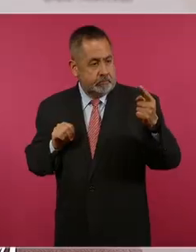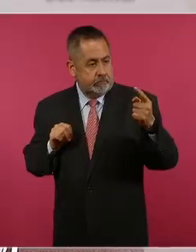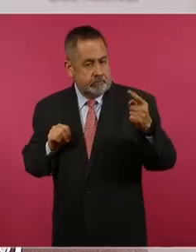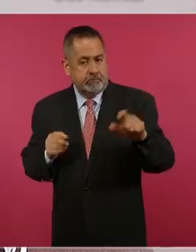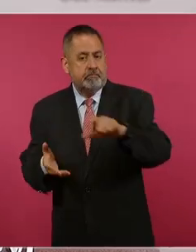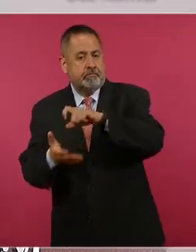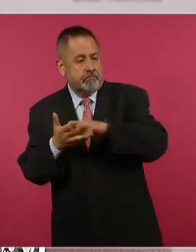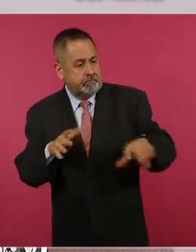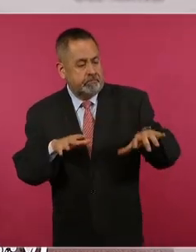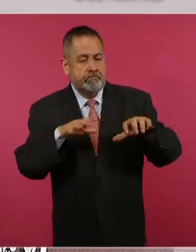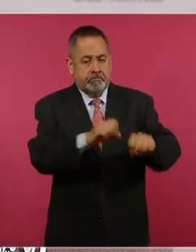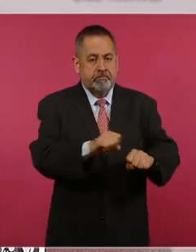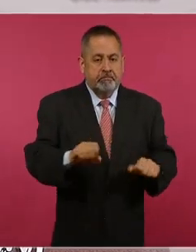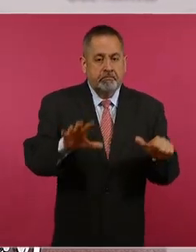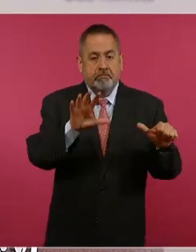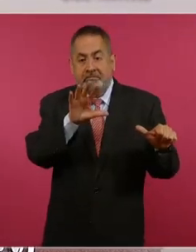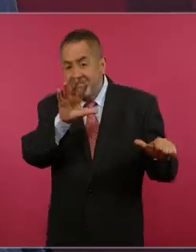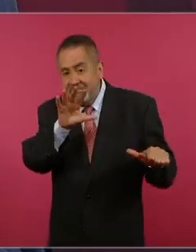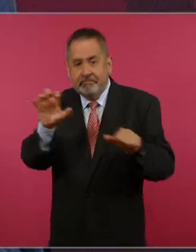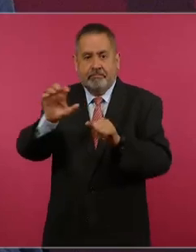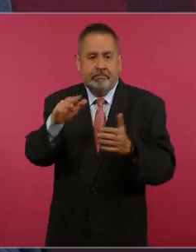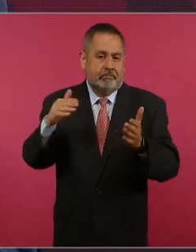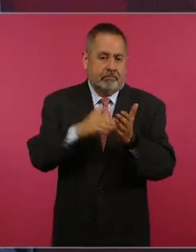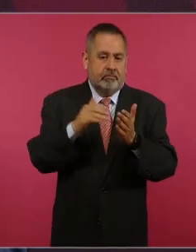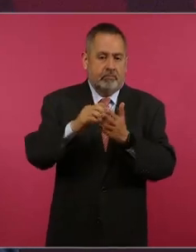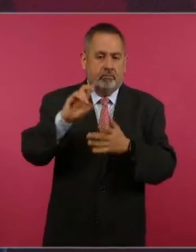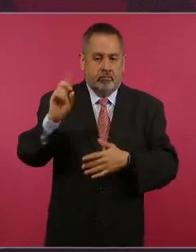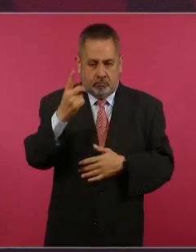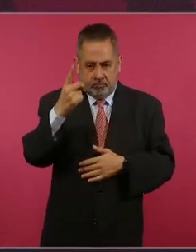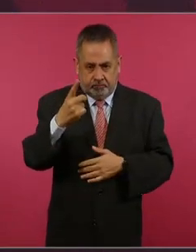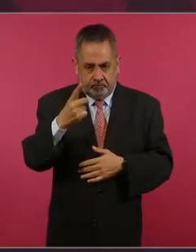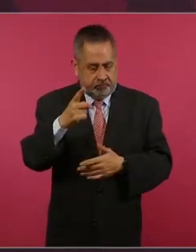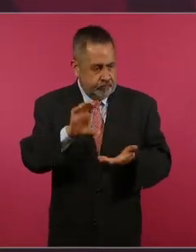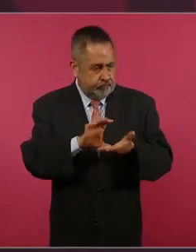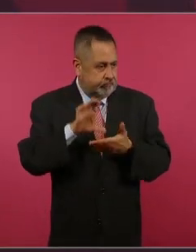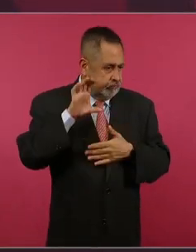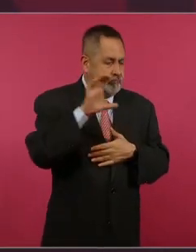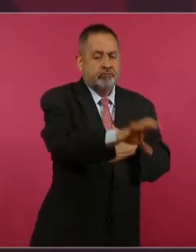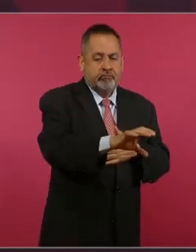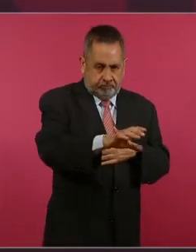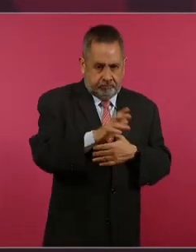en $600 millones. Y se pagó